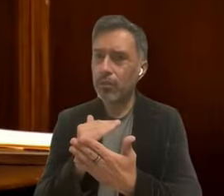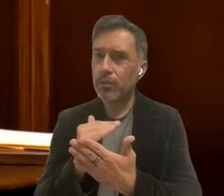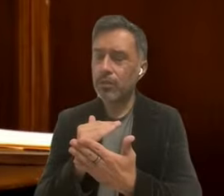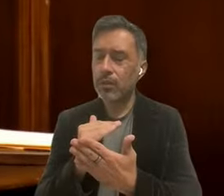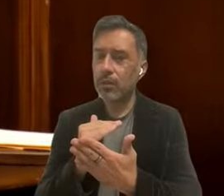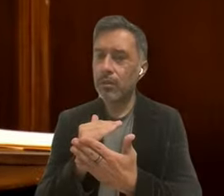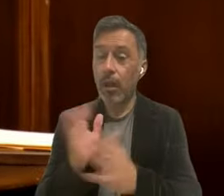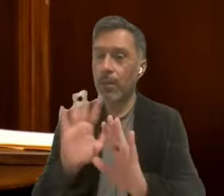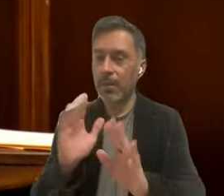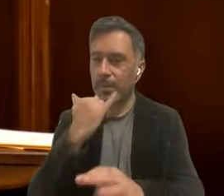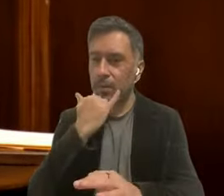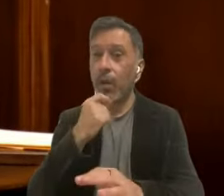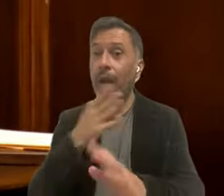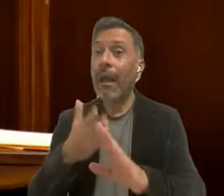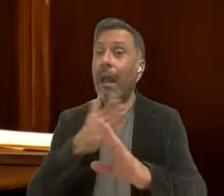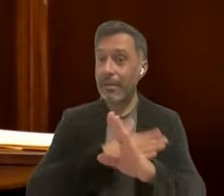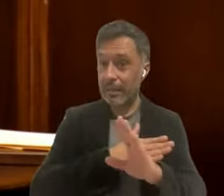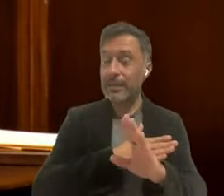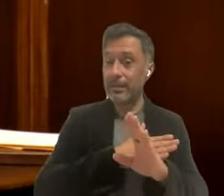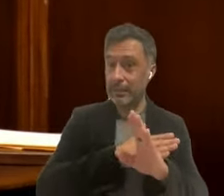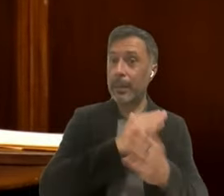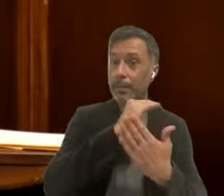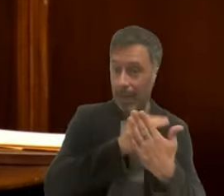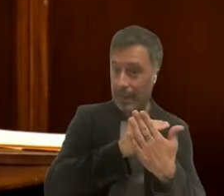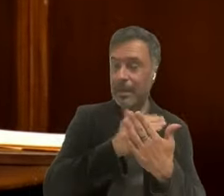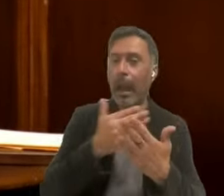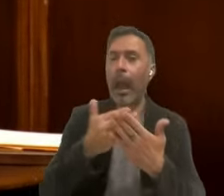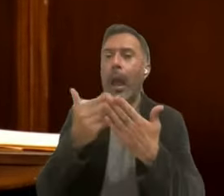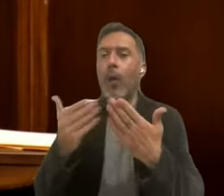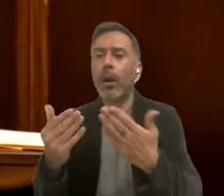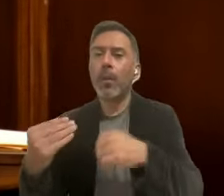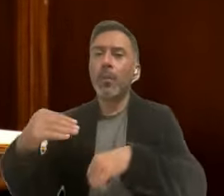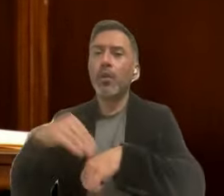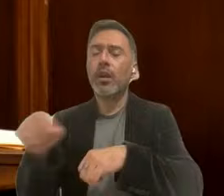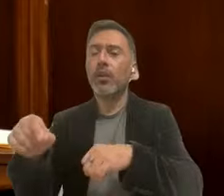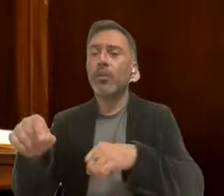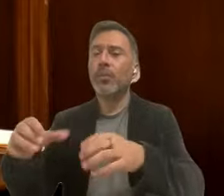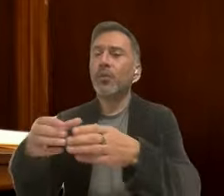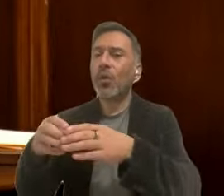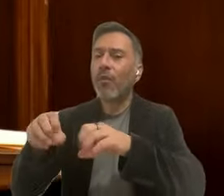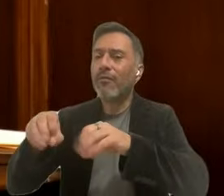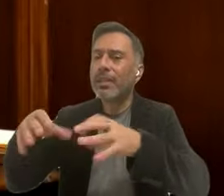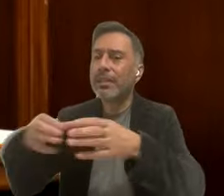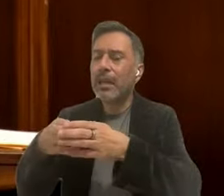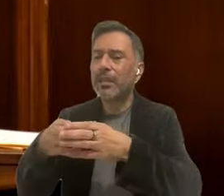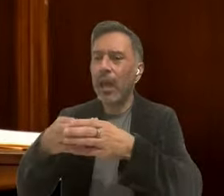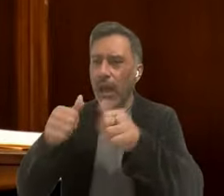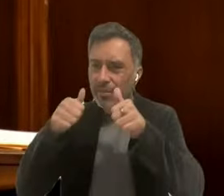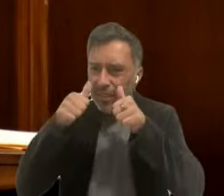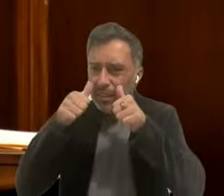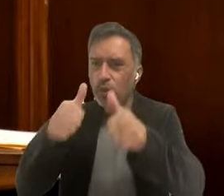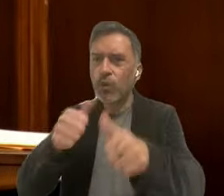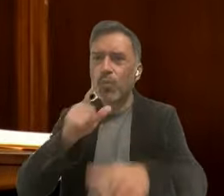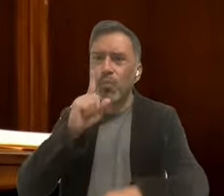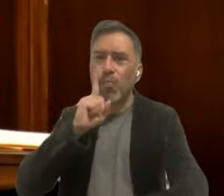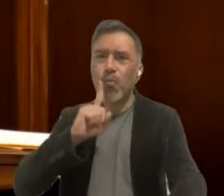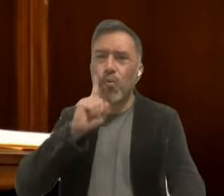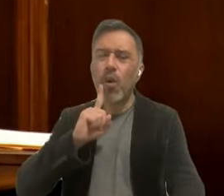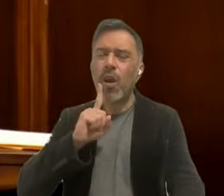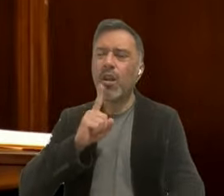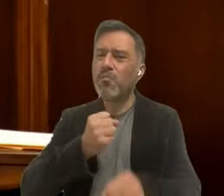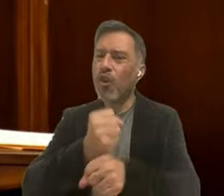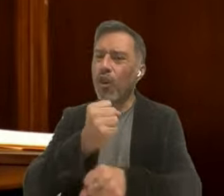adicional a lo anterior. Se creó una unidad especializada de primera intervención para la atención de violencia de género. Se